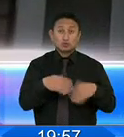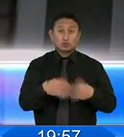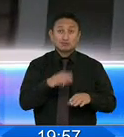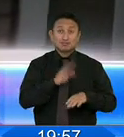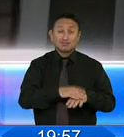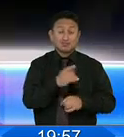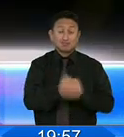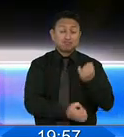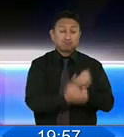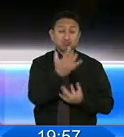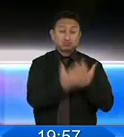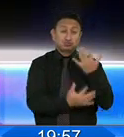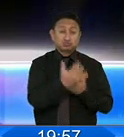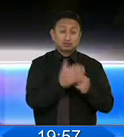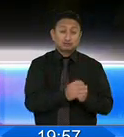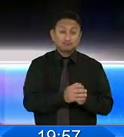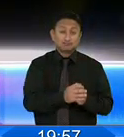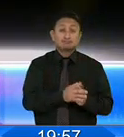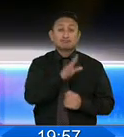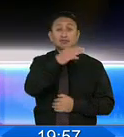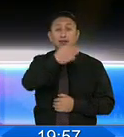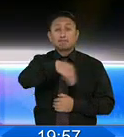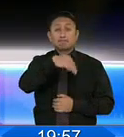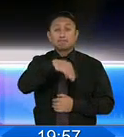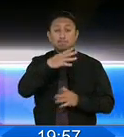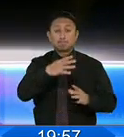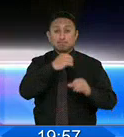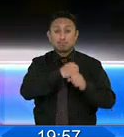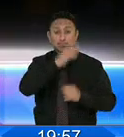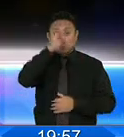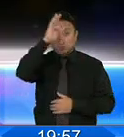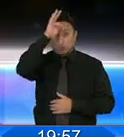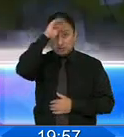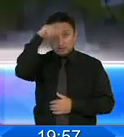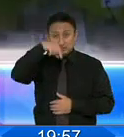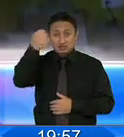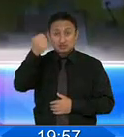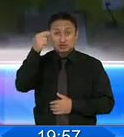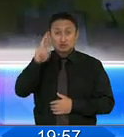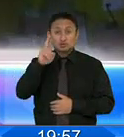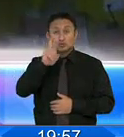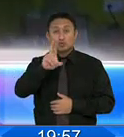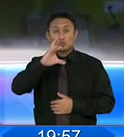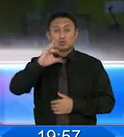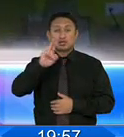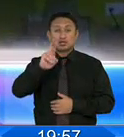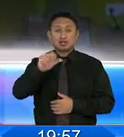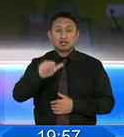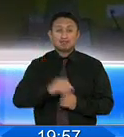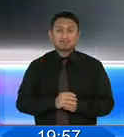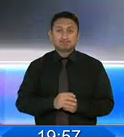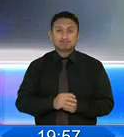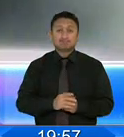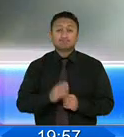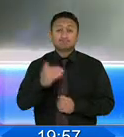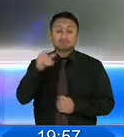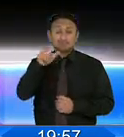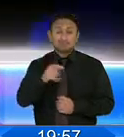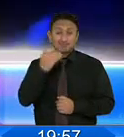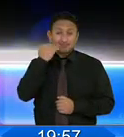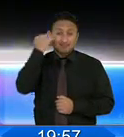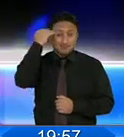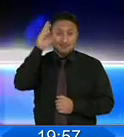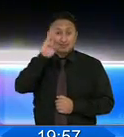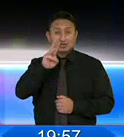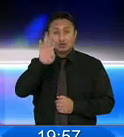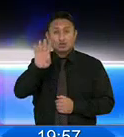incendio que se registró la noche del miércoles en el hospital Zapoiria, al sur de Ucrania. Las víctimas eran adultos mayores, de